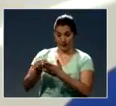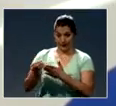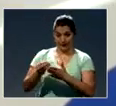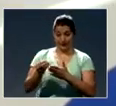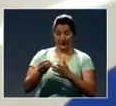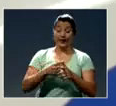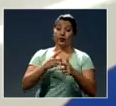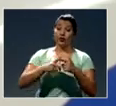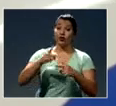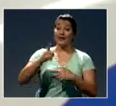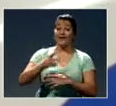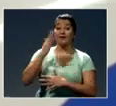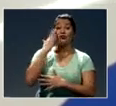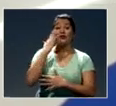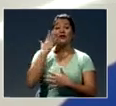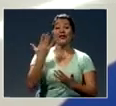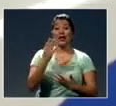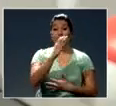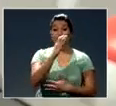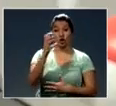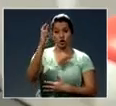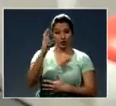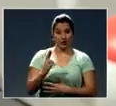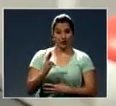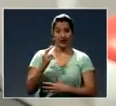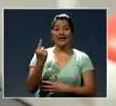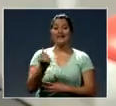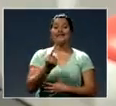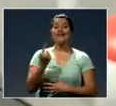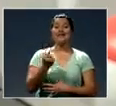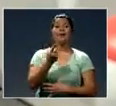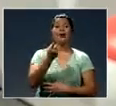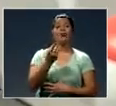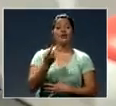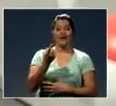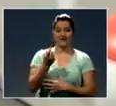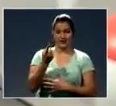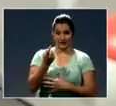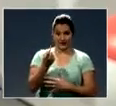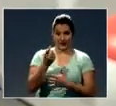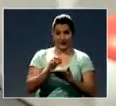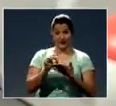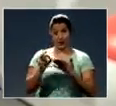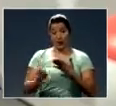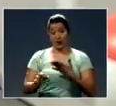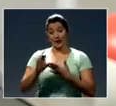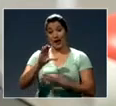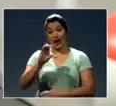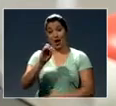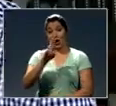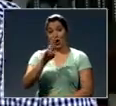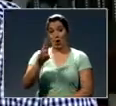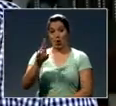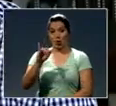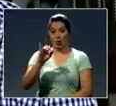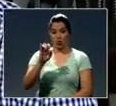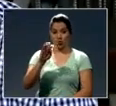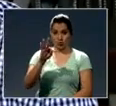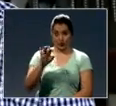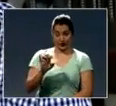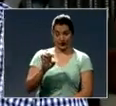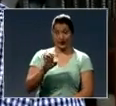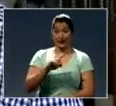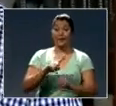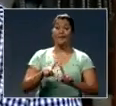históricamente el país ha mantenido un déficit de cuenta corriente, pero también tiene flujos de inversión extranjera directa que nos ayudan